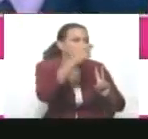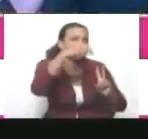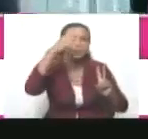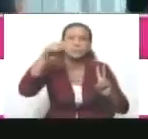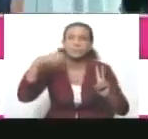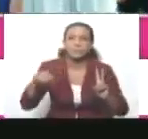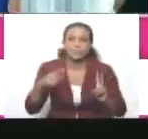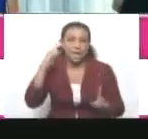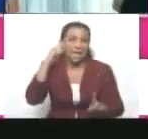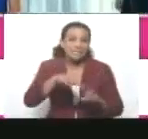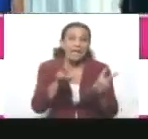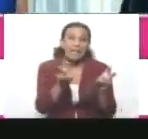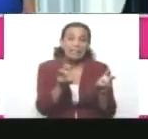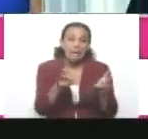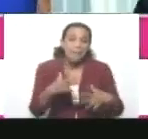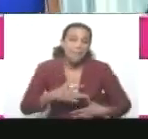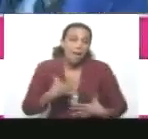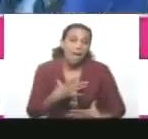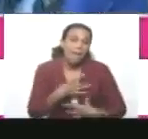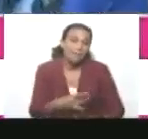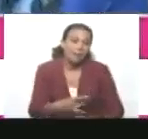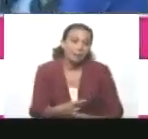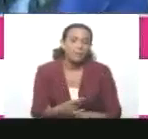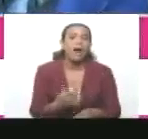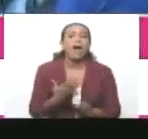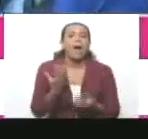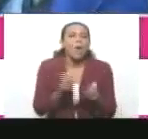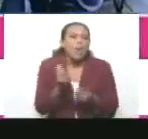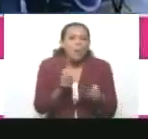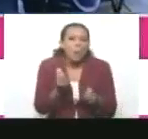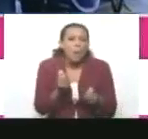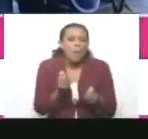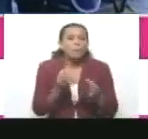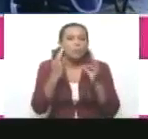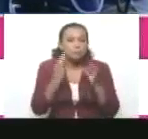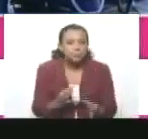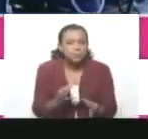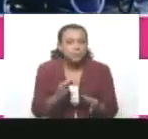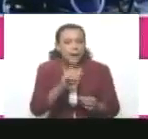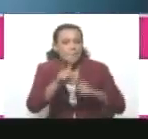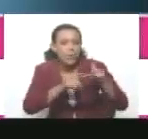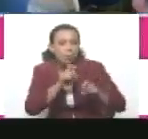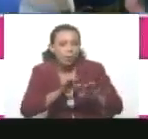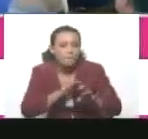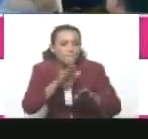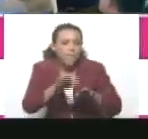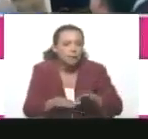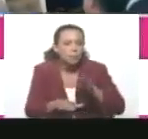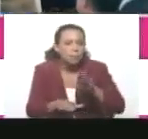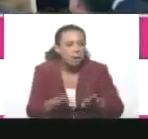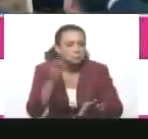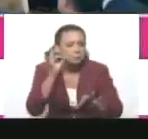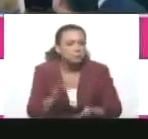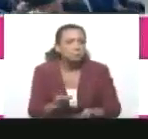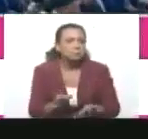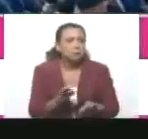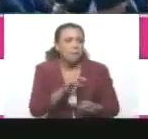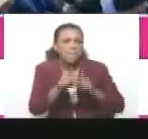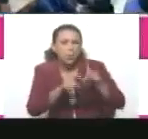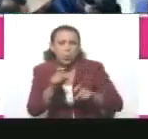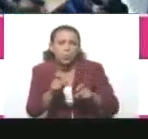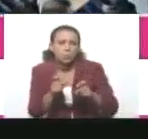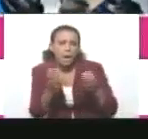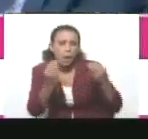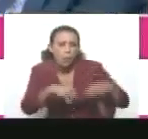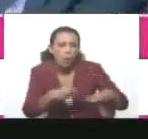estamos empeñados. Y hemos dado pasos certeros, importantes, muy importantes,